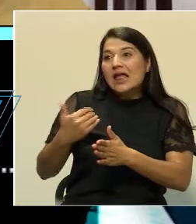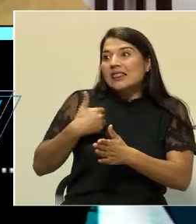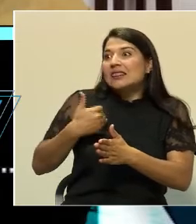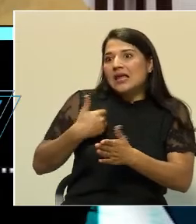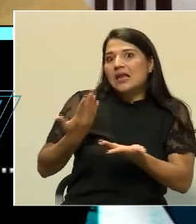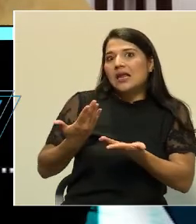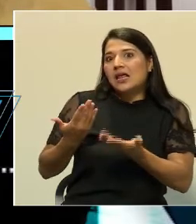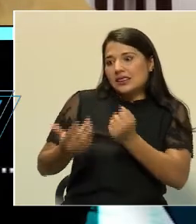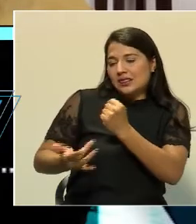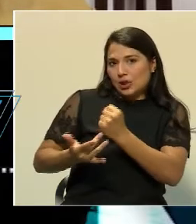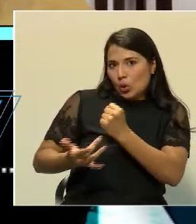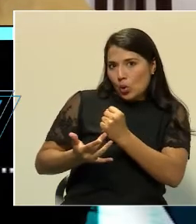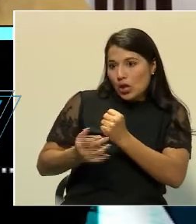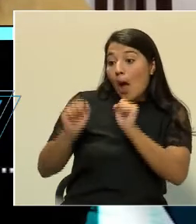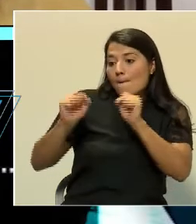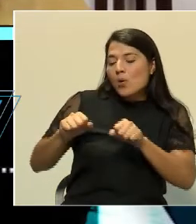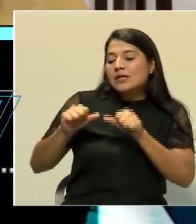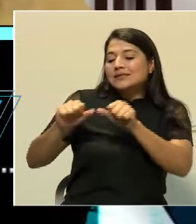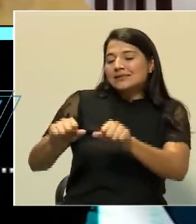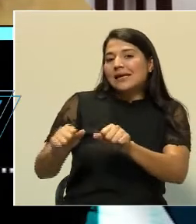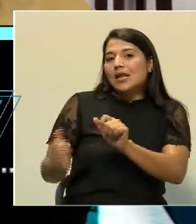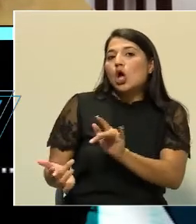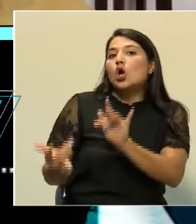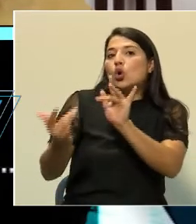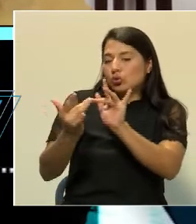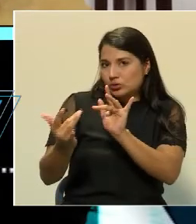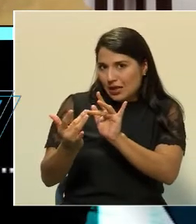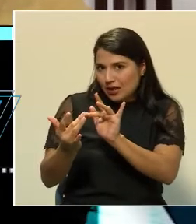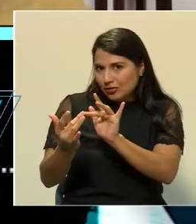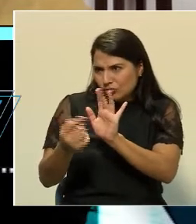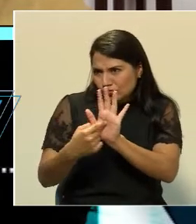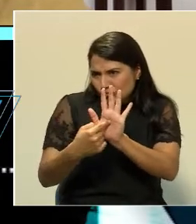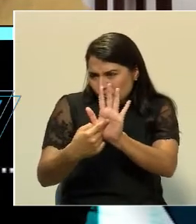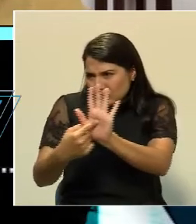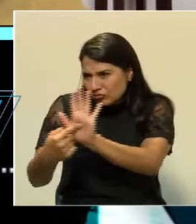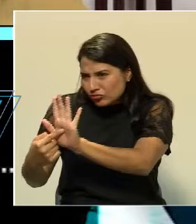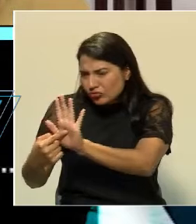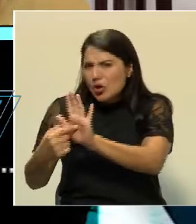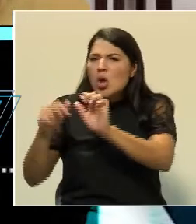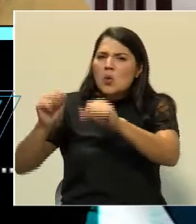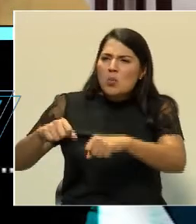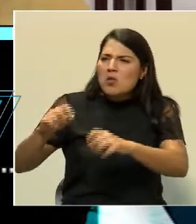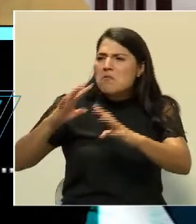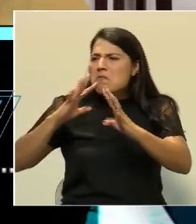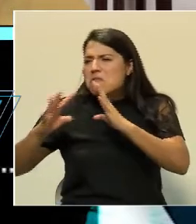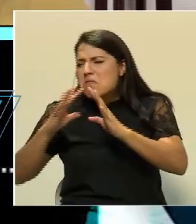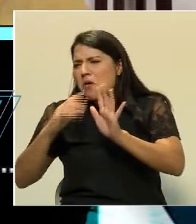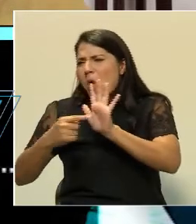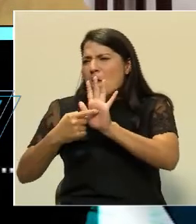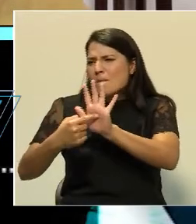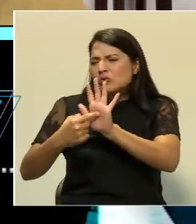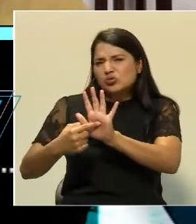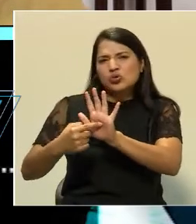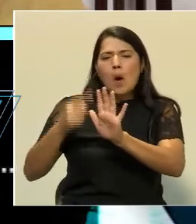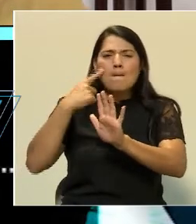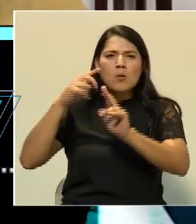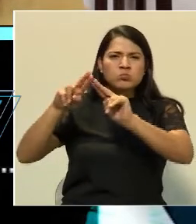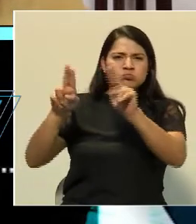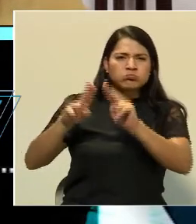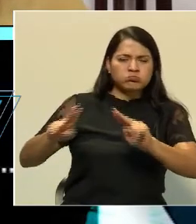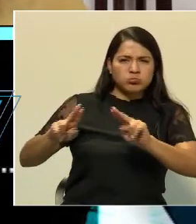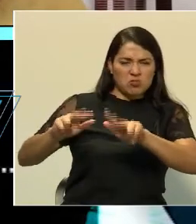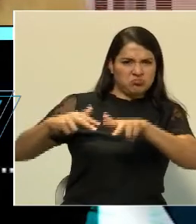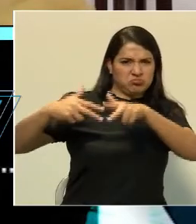virtuales pueden seguir en contacto y mantener más cerca del público a través de conversatorios, exposiciones virtuales, hacer